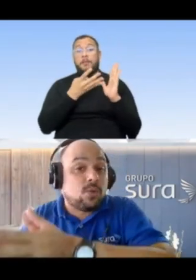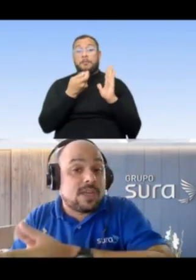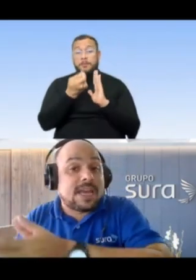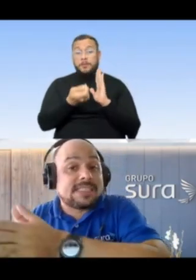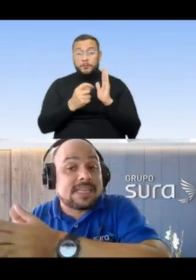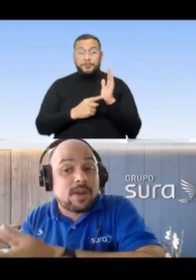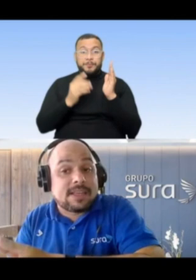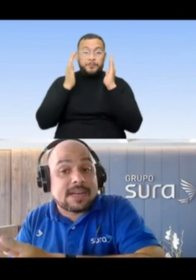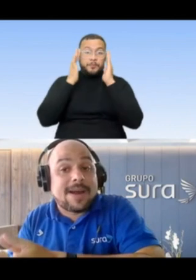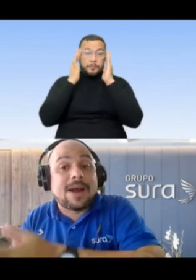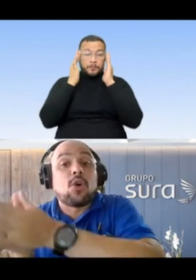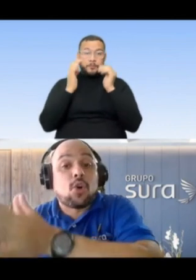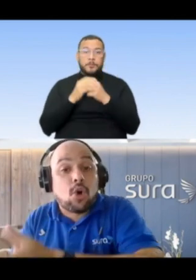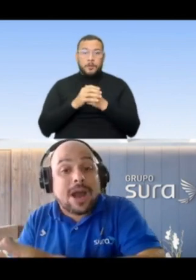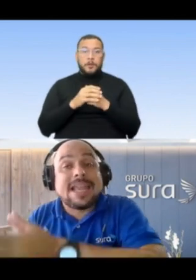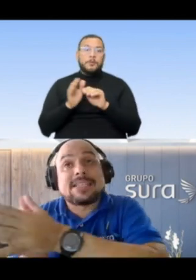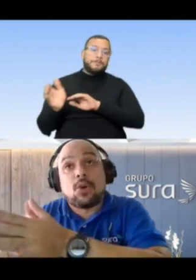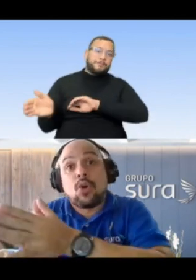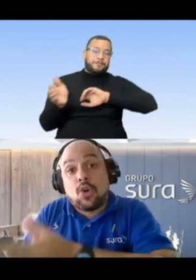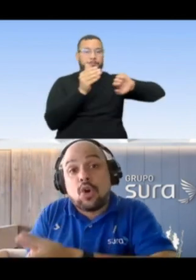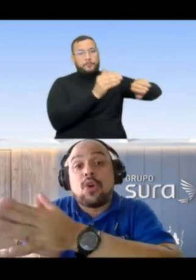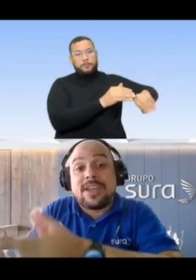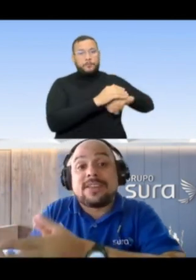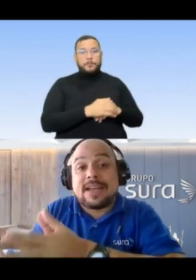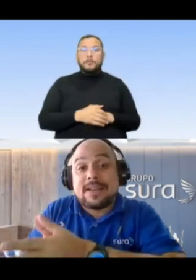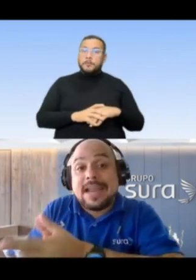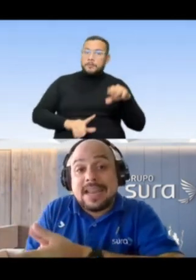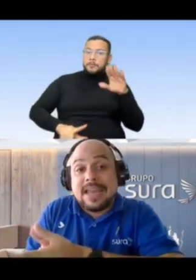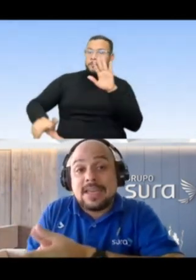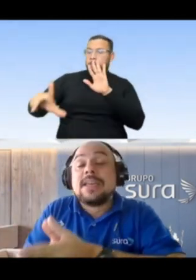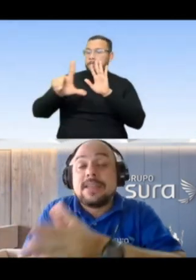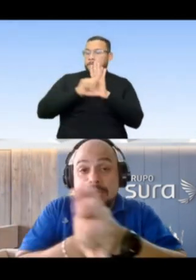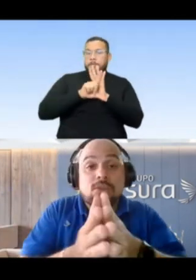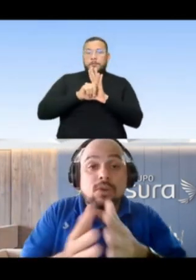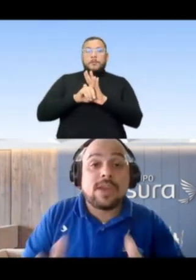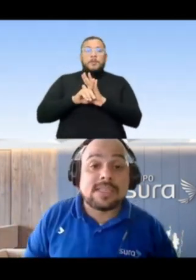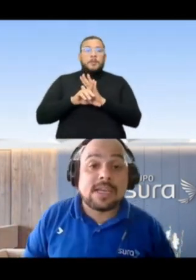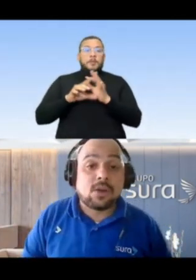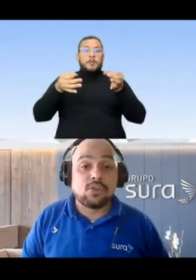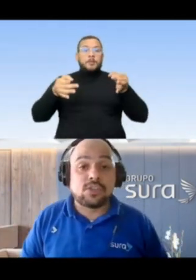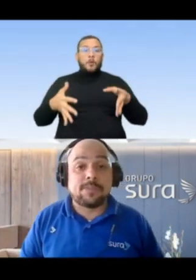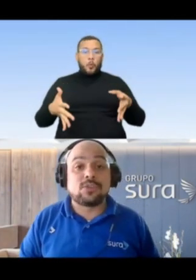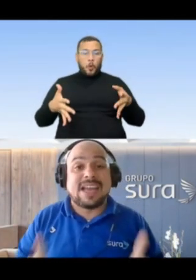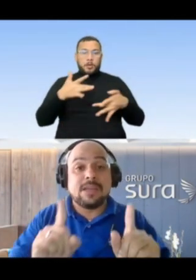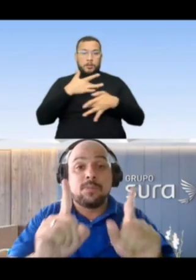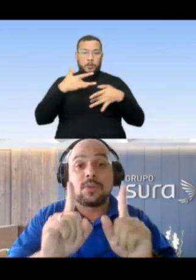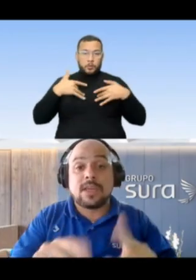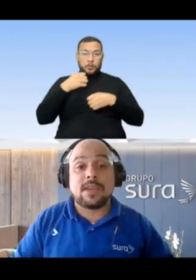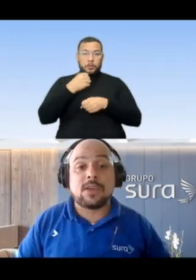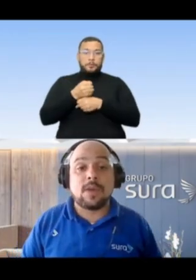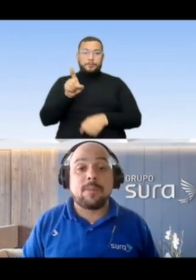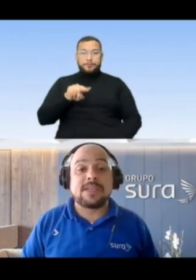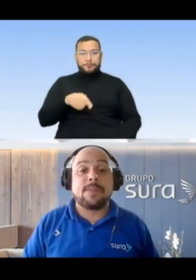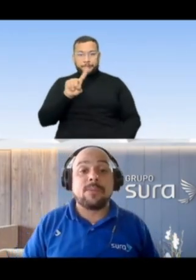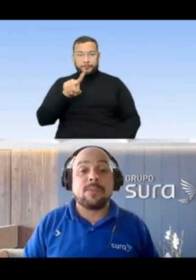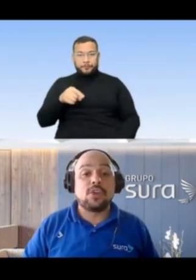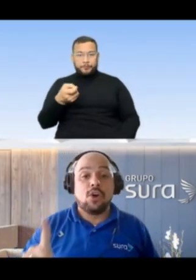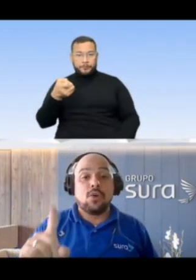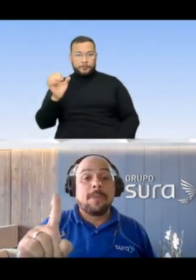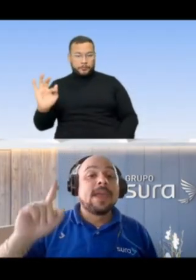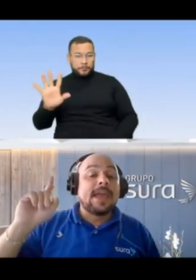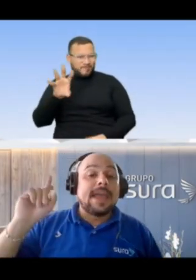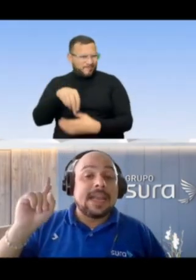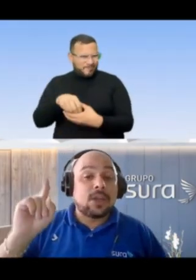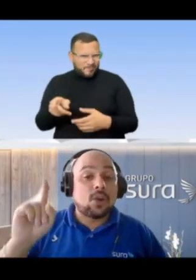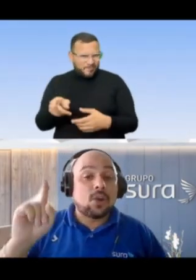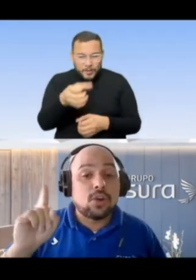la ley en seguridad y salud en el trabajo, ¿cuáles o cómo entra la ley dentro de este concepto tan importante que hoy empezamos?